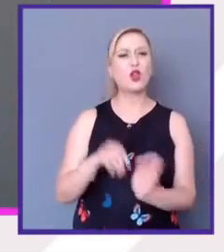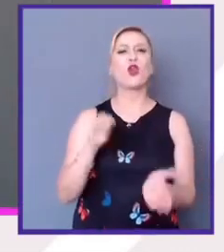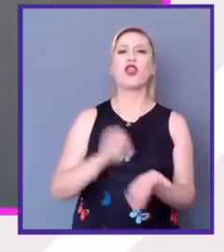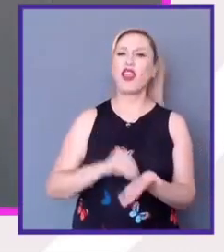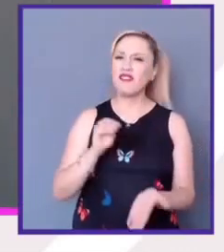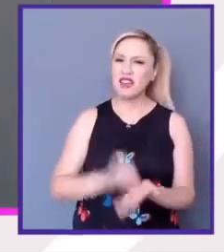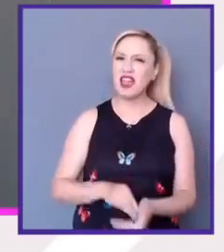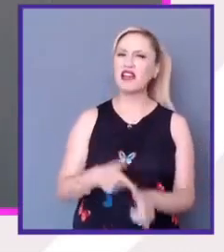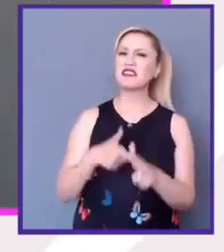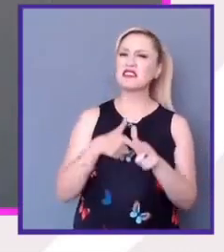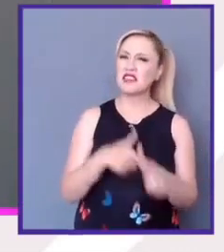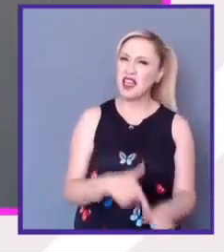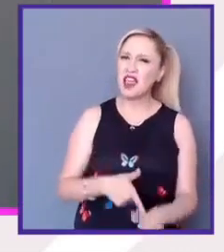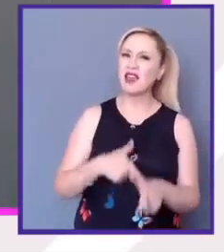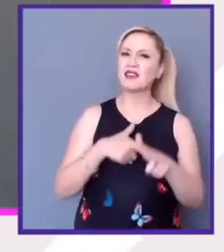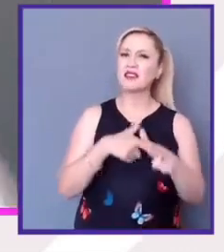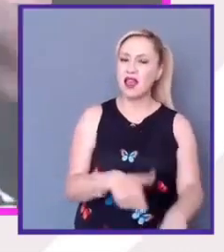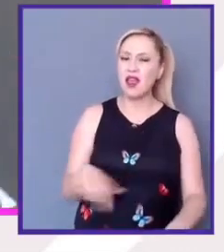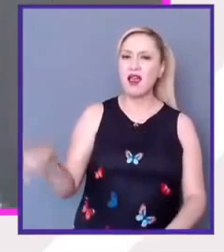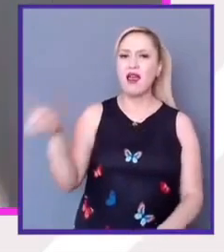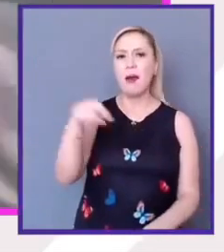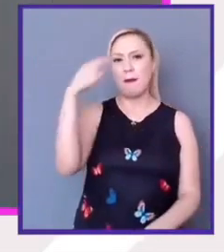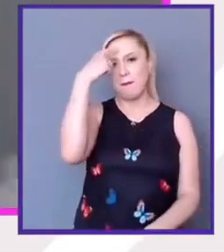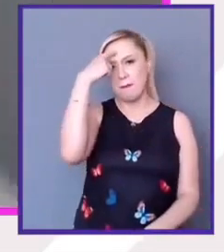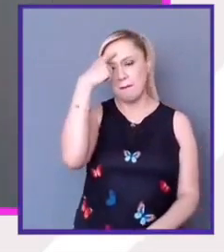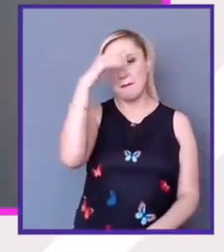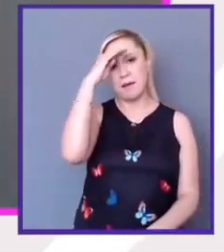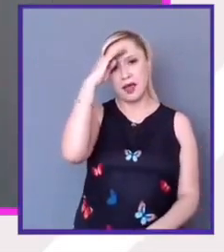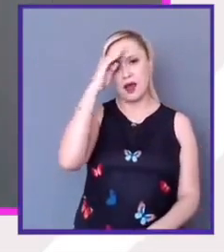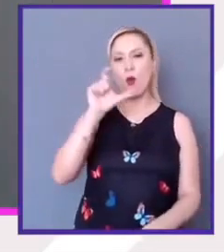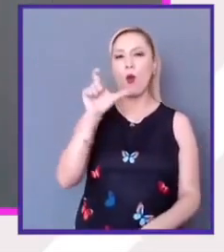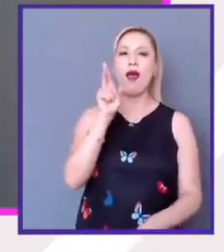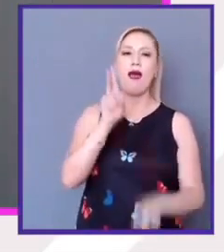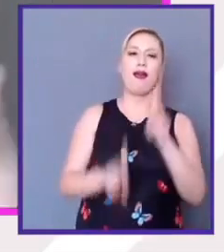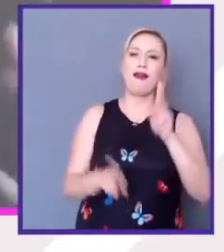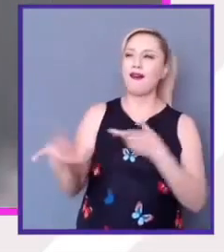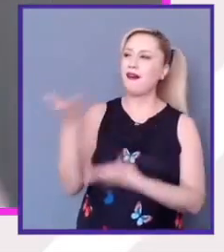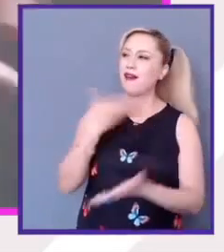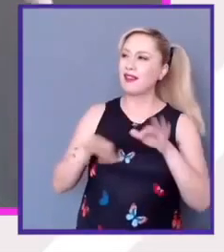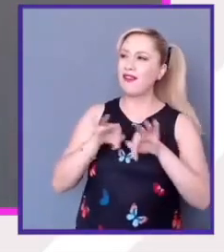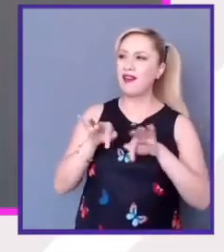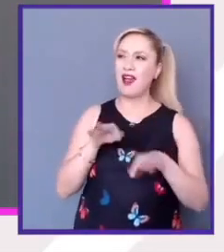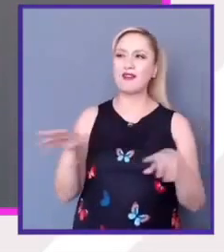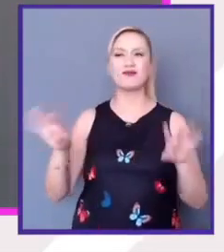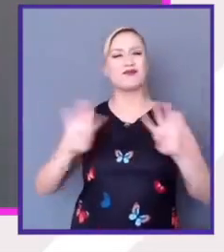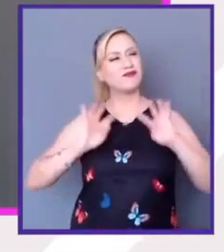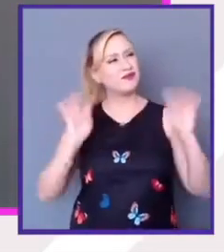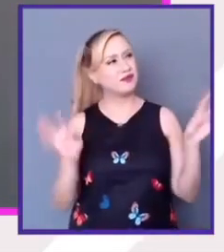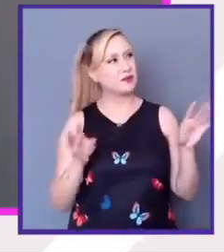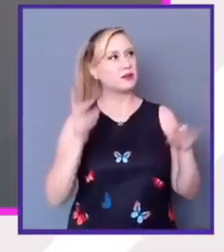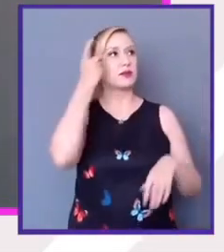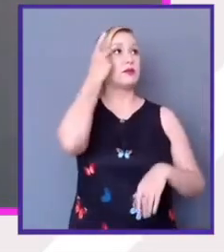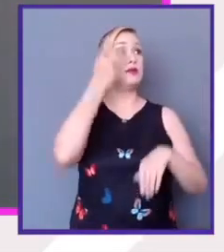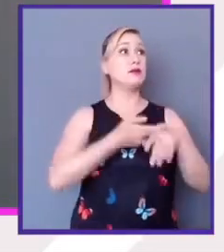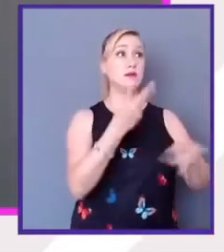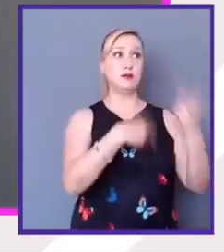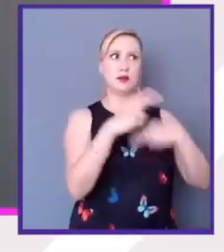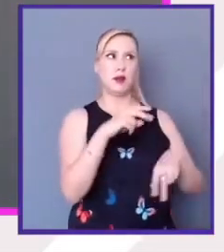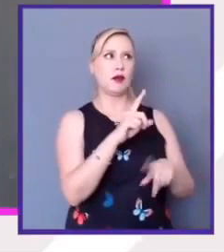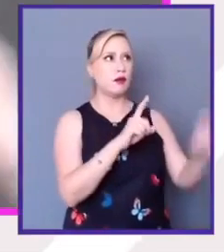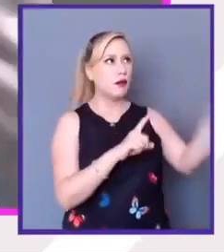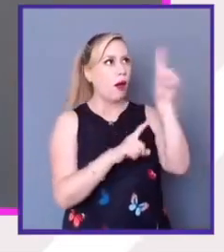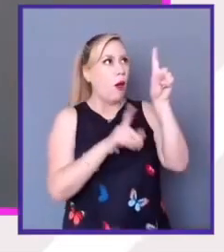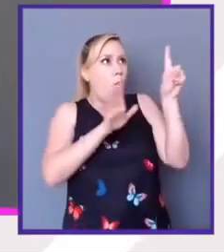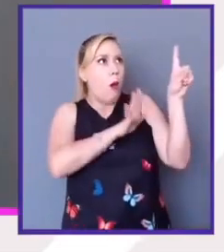muchas leyendas, ¿no? En estas conversaciones dentro de los espacios laborales, dentro de espacios directivos, que